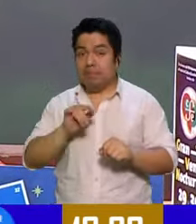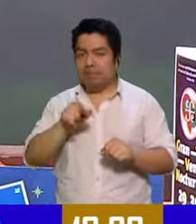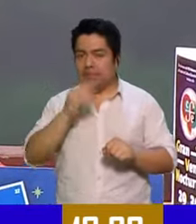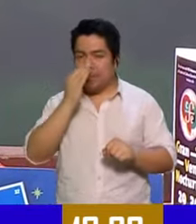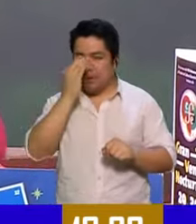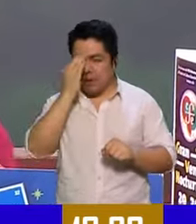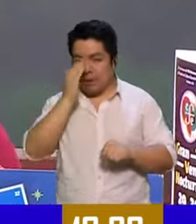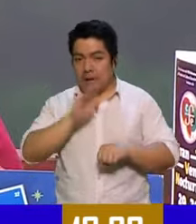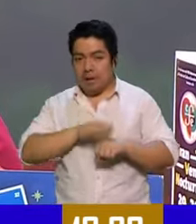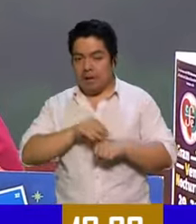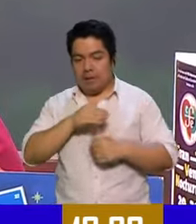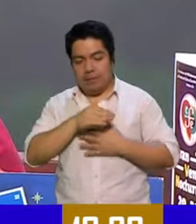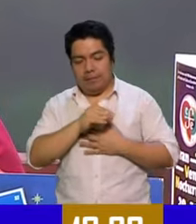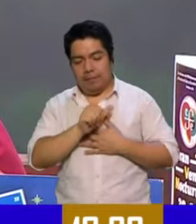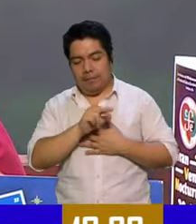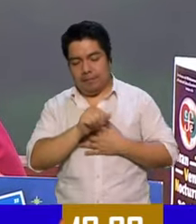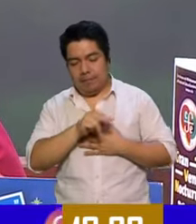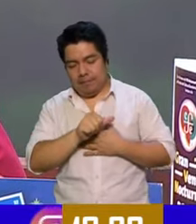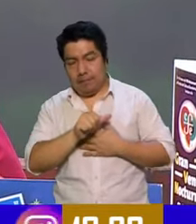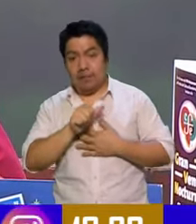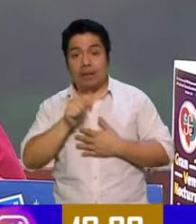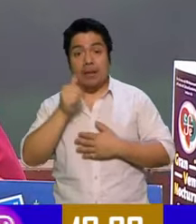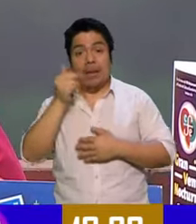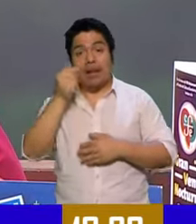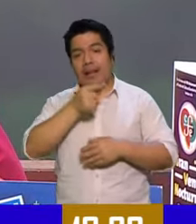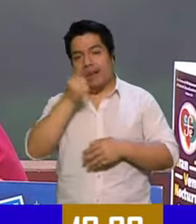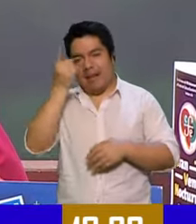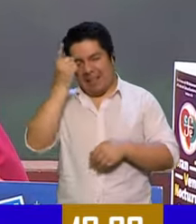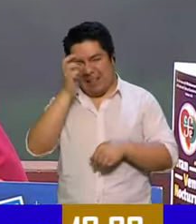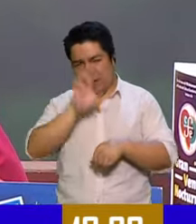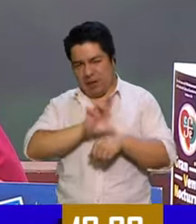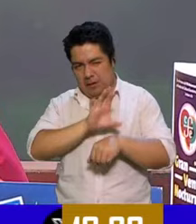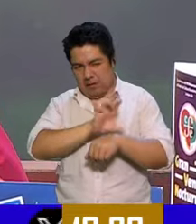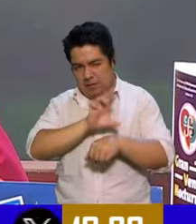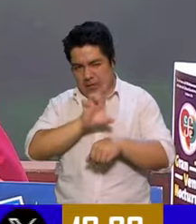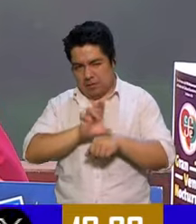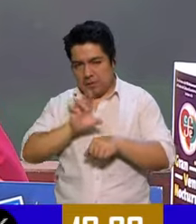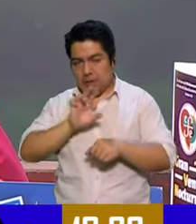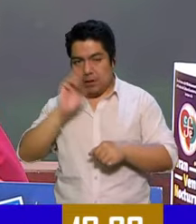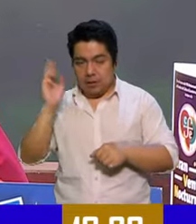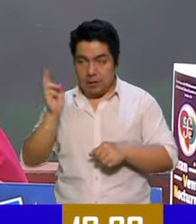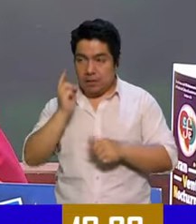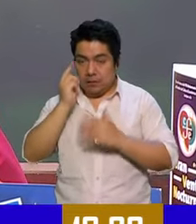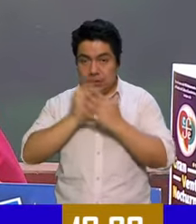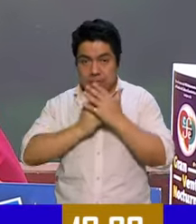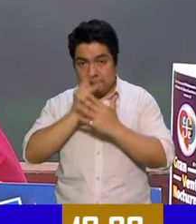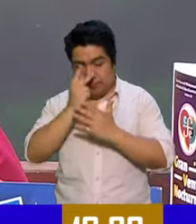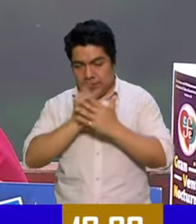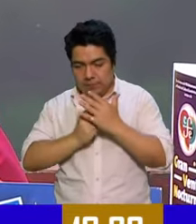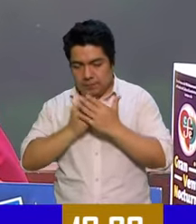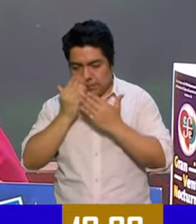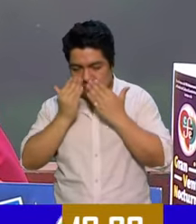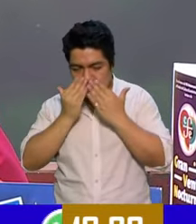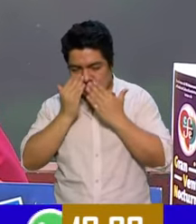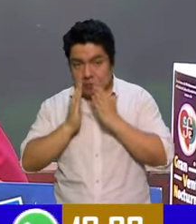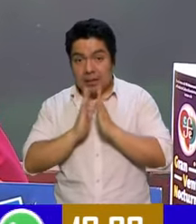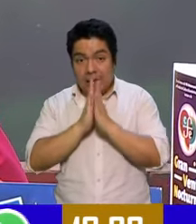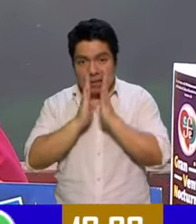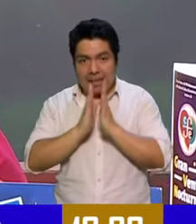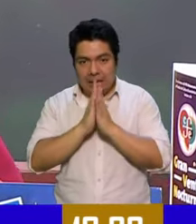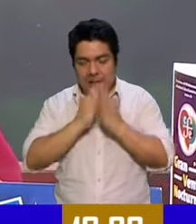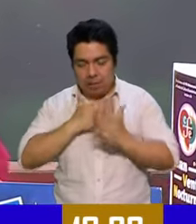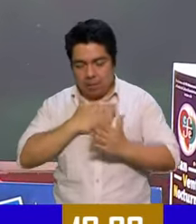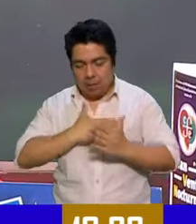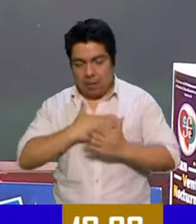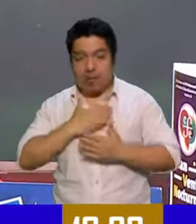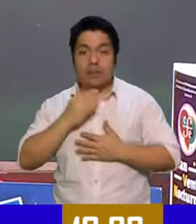sabe más del tema es Mariana Vega, coordinadora de vinculación del Programa Universitario de Estudios sobre Democracia, Justicia y Sociedad de la